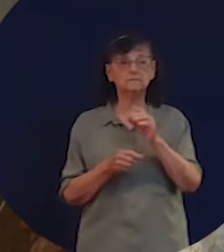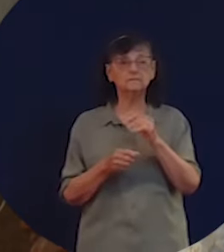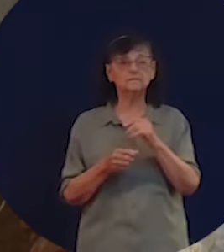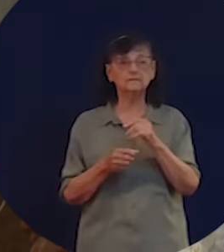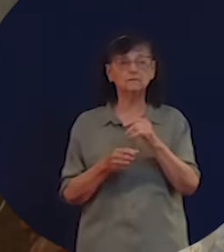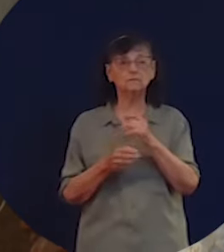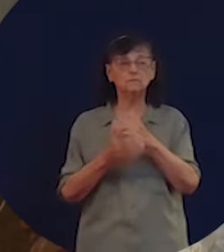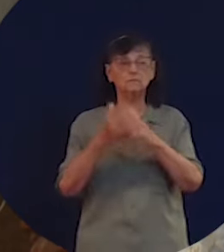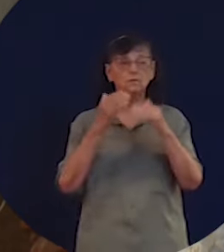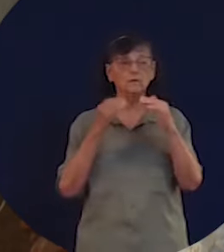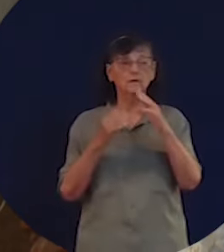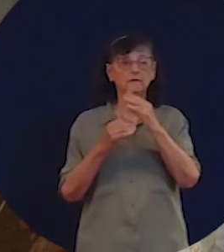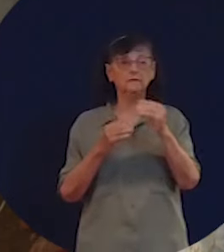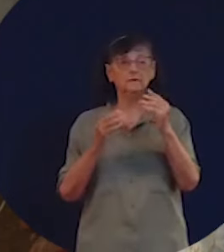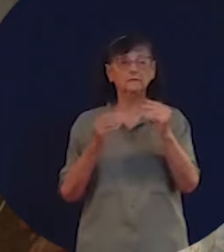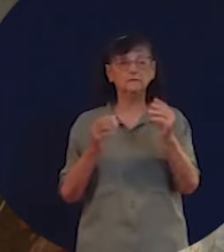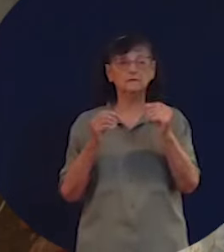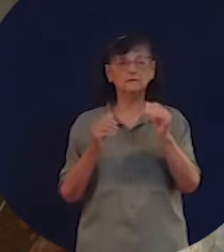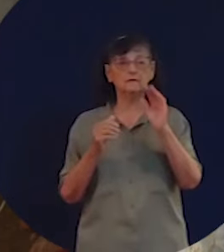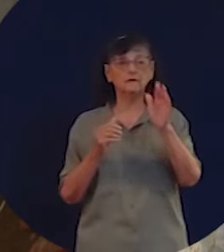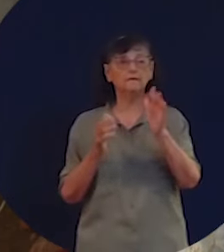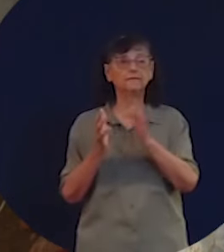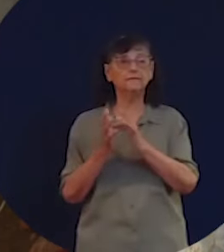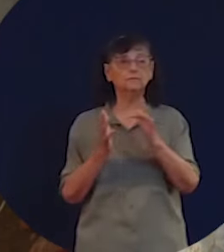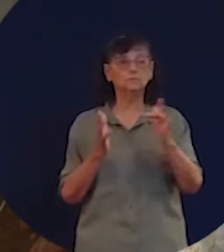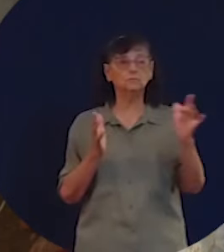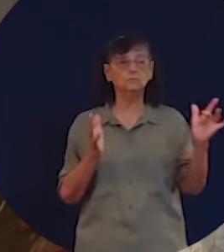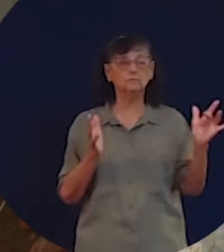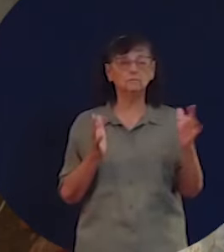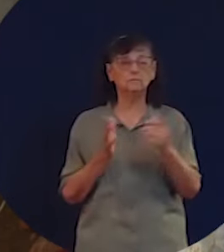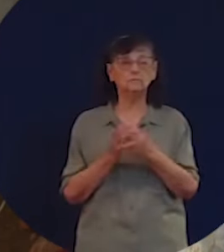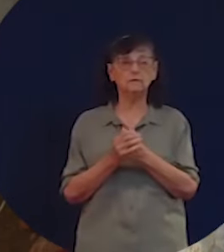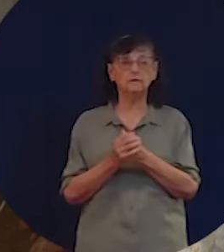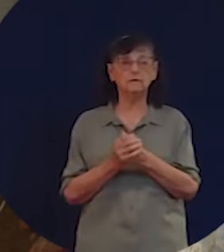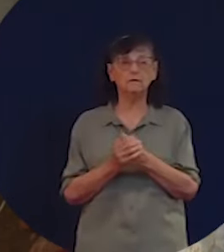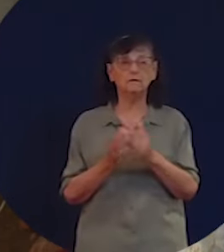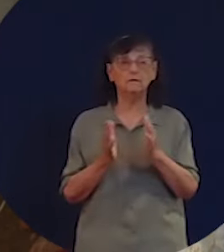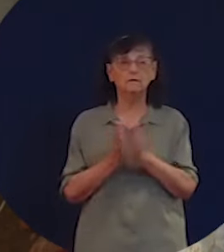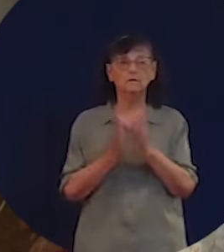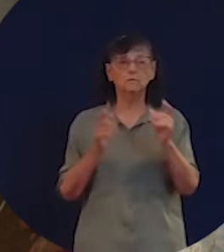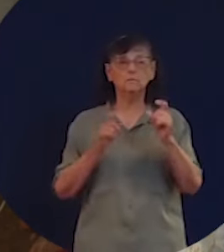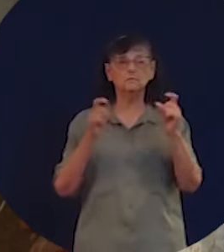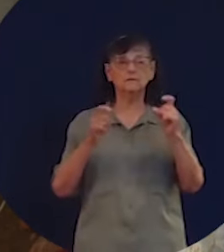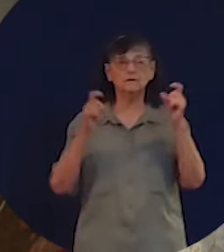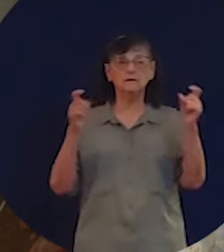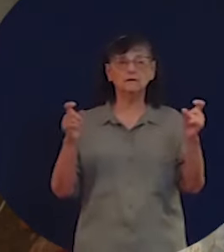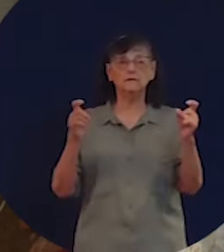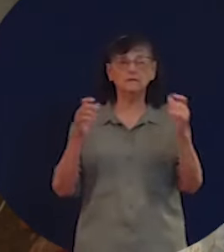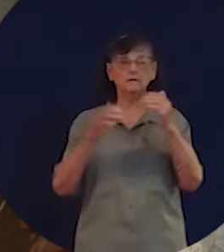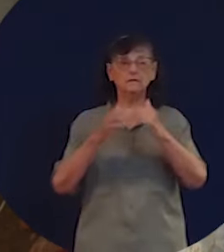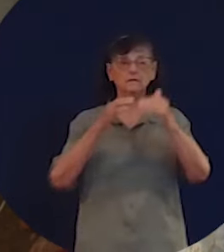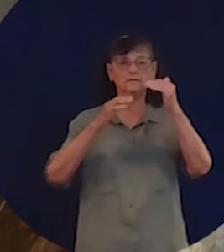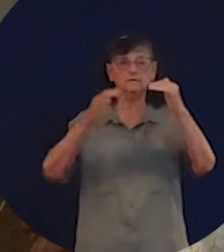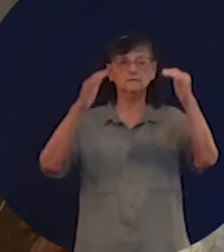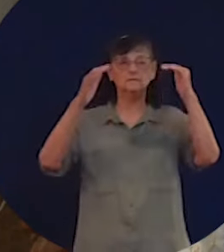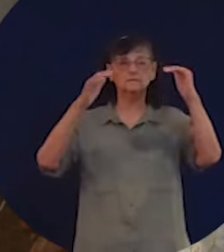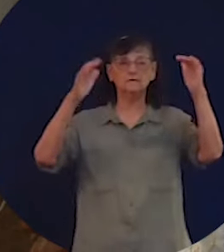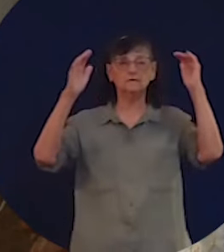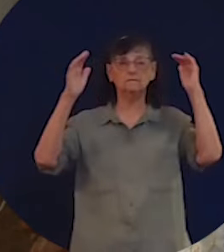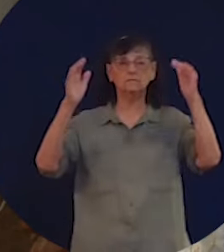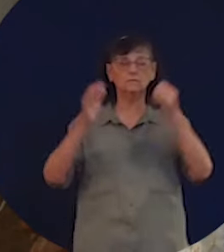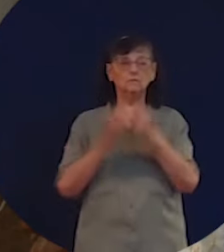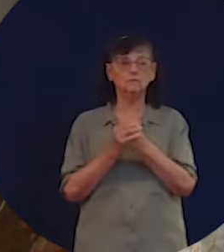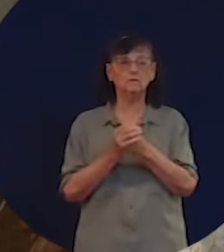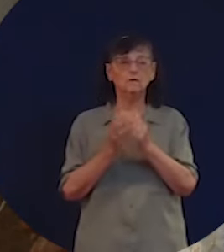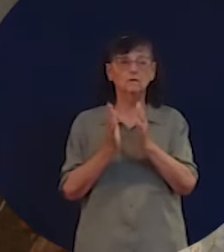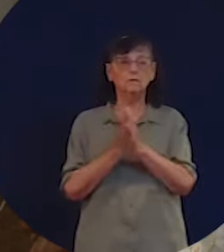el cielo y la tierra de tu gloria. Hosana en el